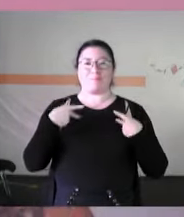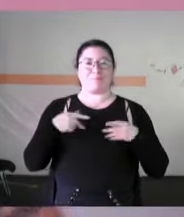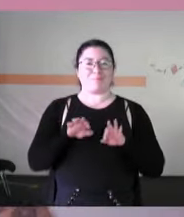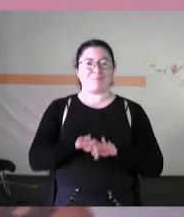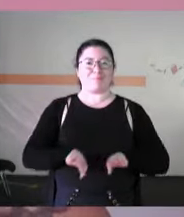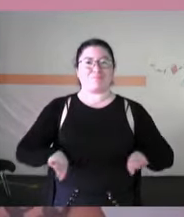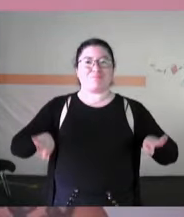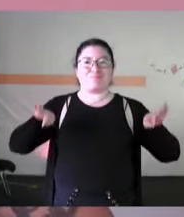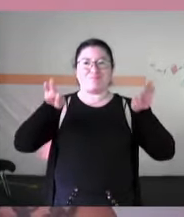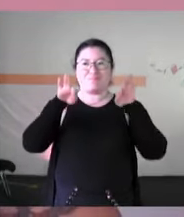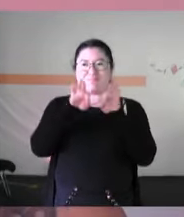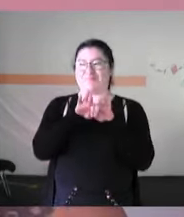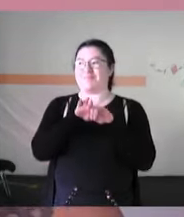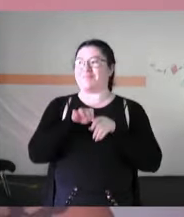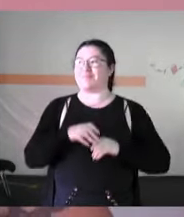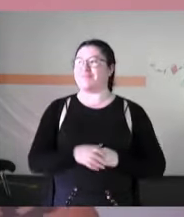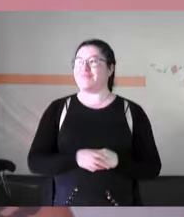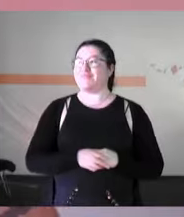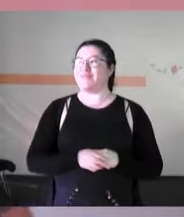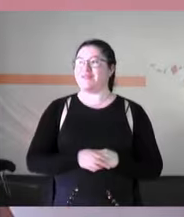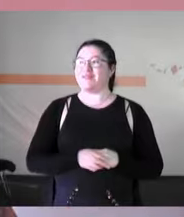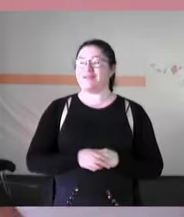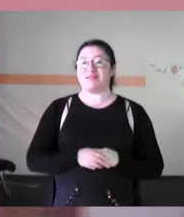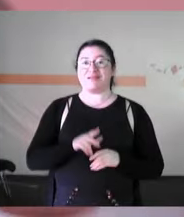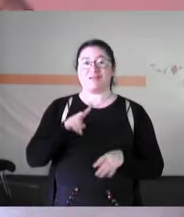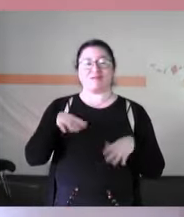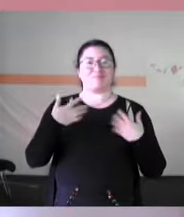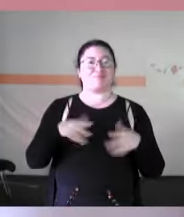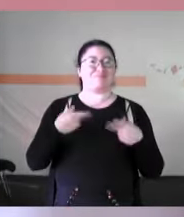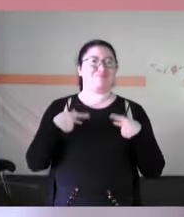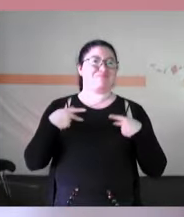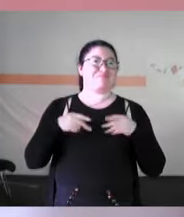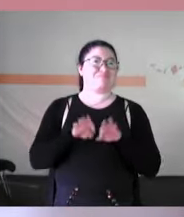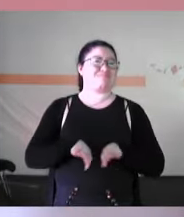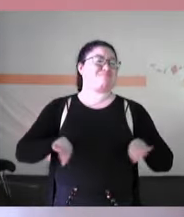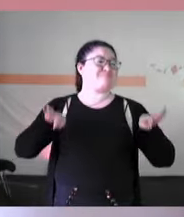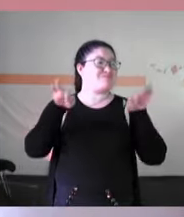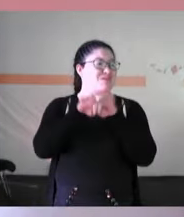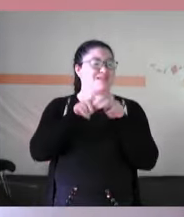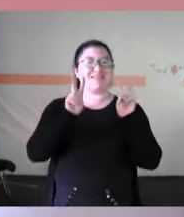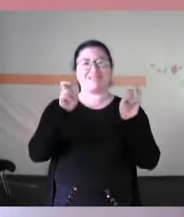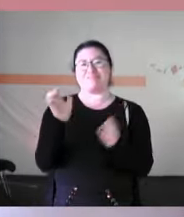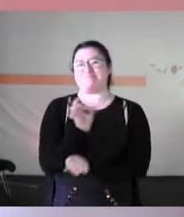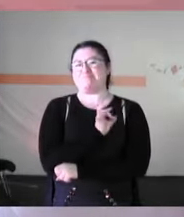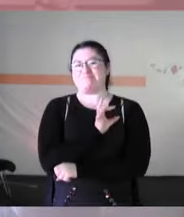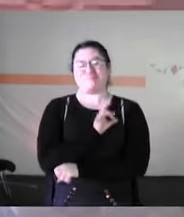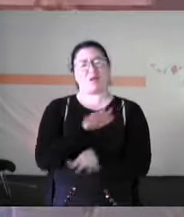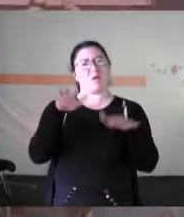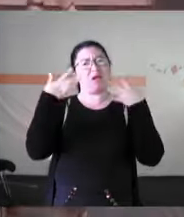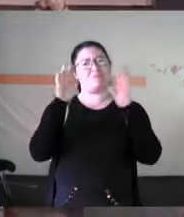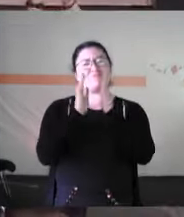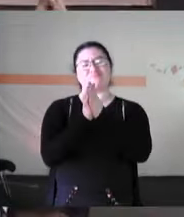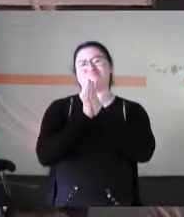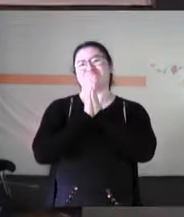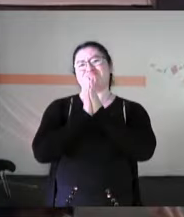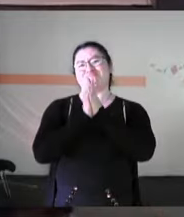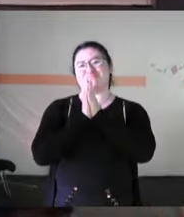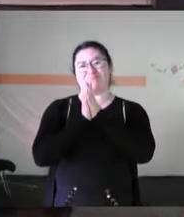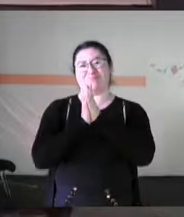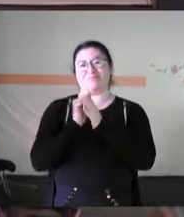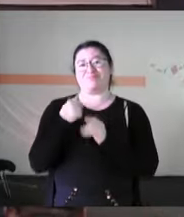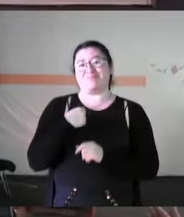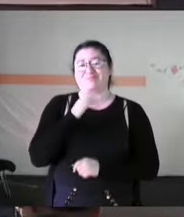guáñara, la tripa, el repeluche, una diosa del susto. Por favor, otro aplauso inmenso para Fernanda, María Fernanda Ampuero. No puedo, no